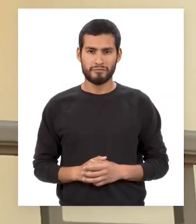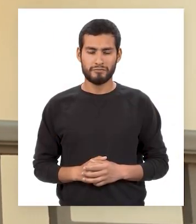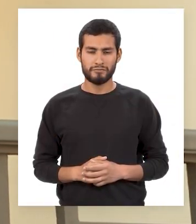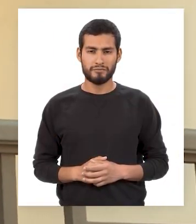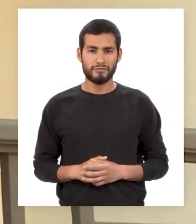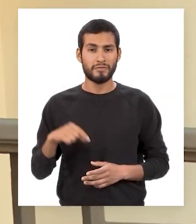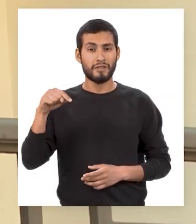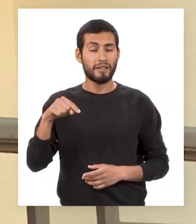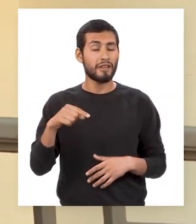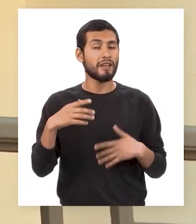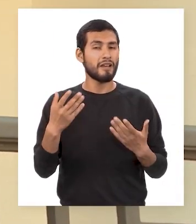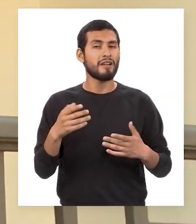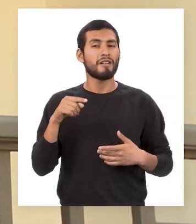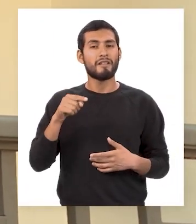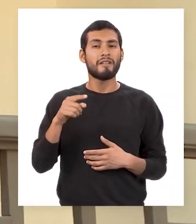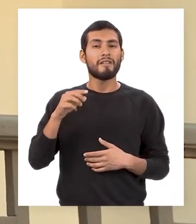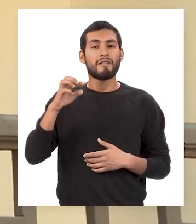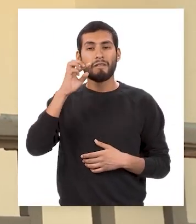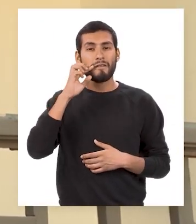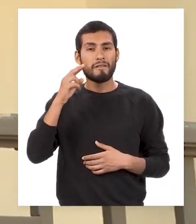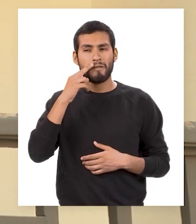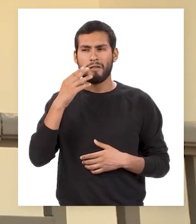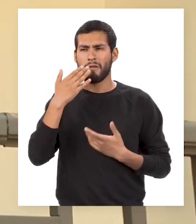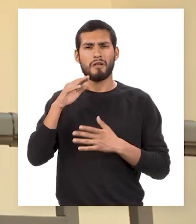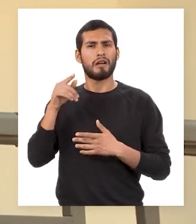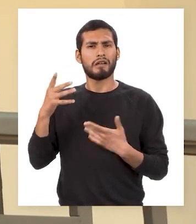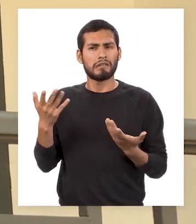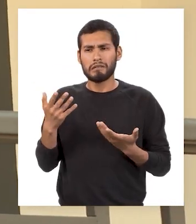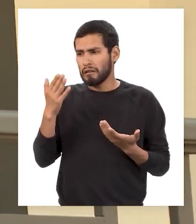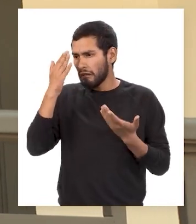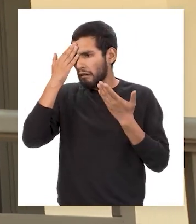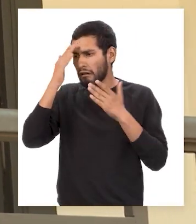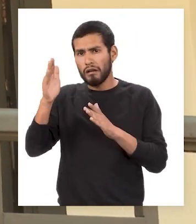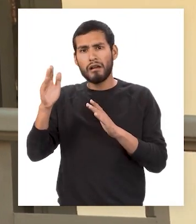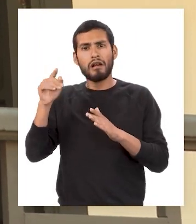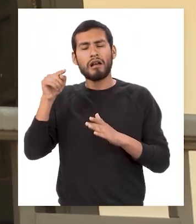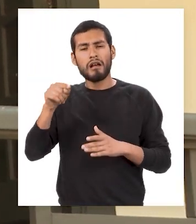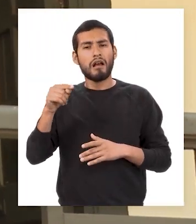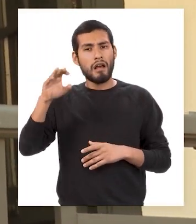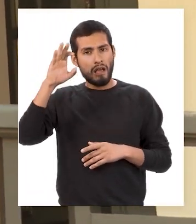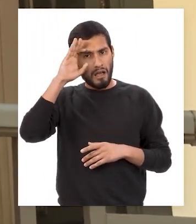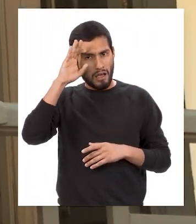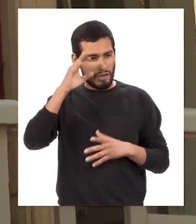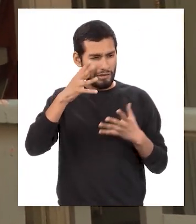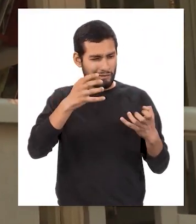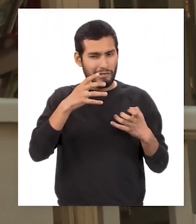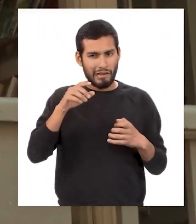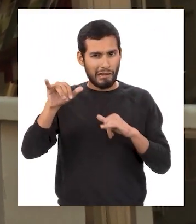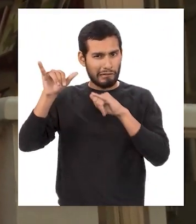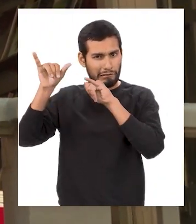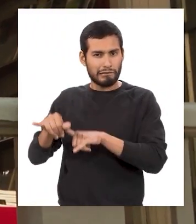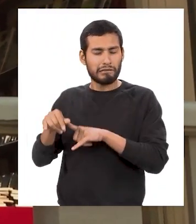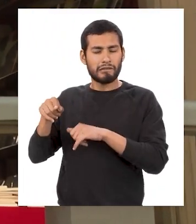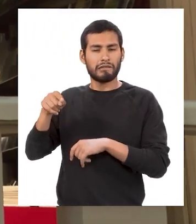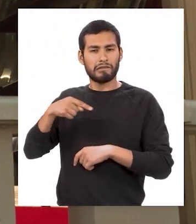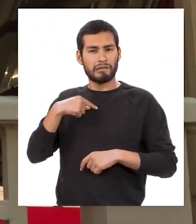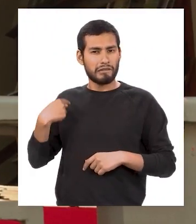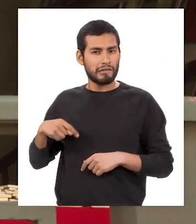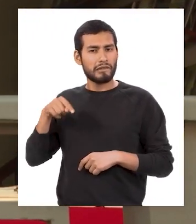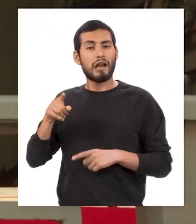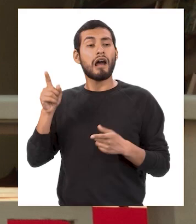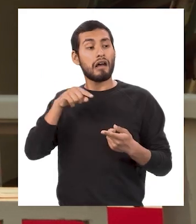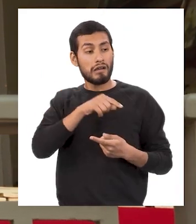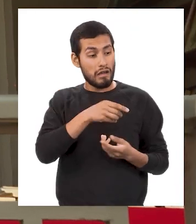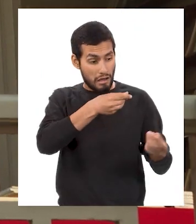Esto deja muy mal a Phileas Fogg, quien no tenía idea de que Fix pretendía dejarlo en Hong Kong hasta que la orden de